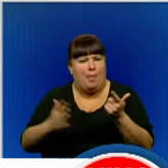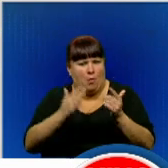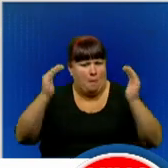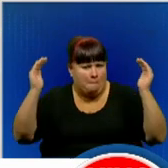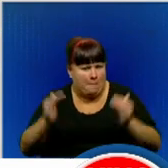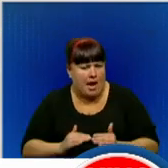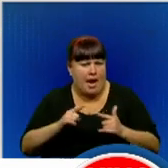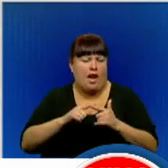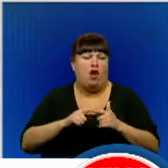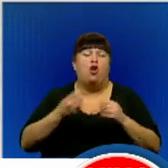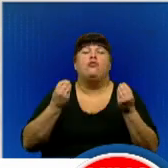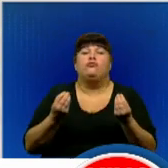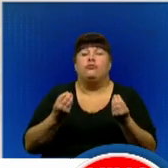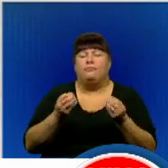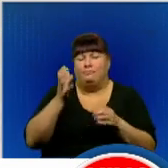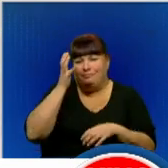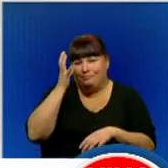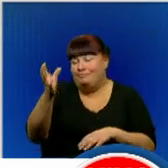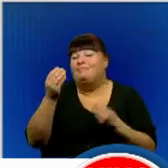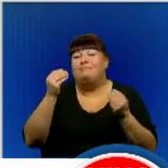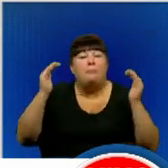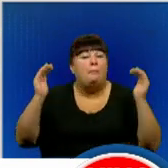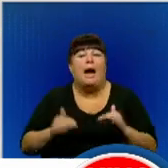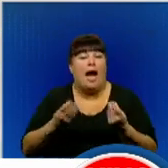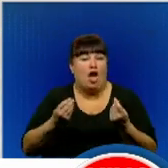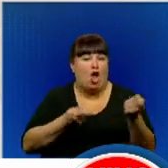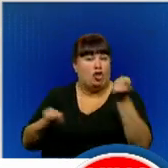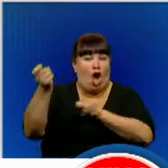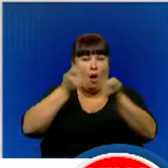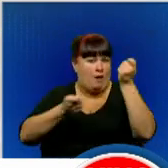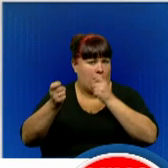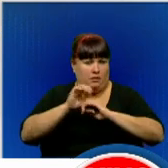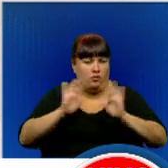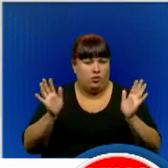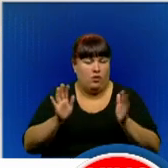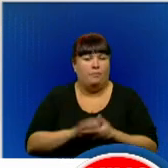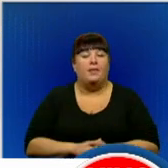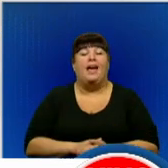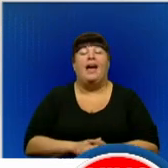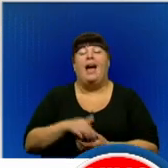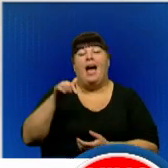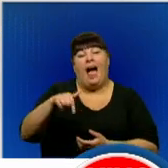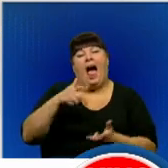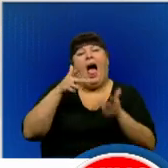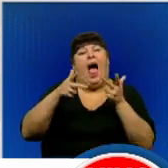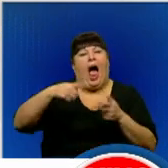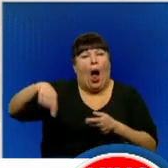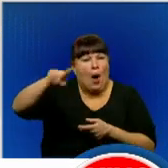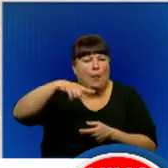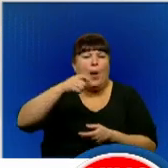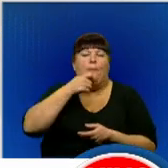una caída tremenda en el comercio y cuando acá se citan